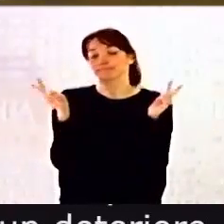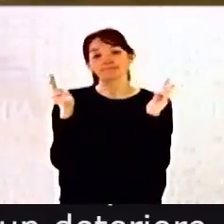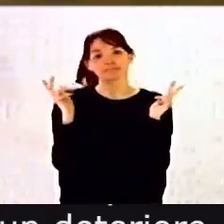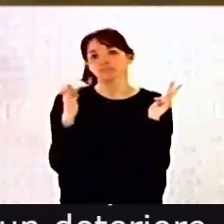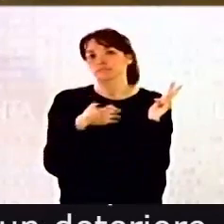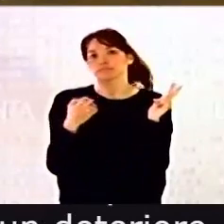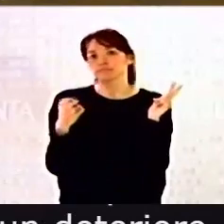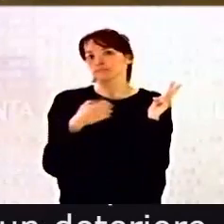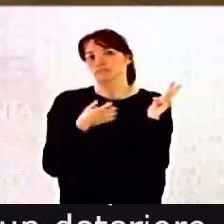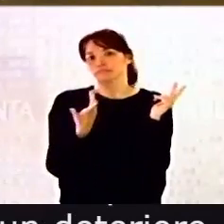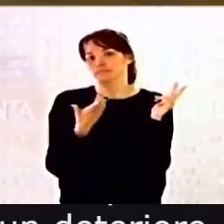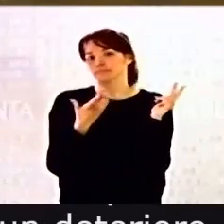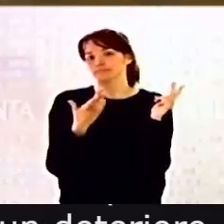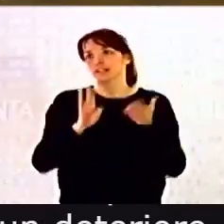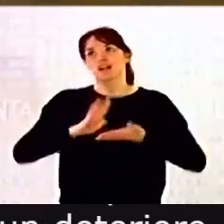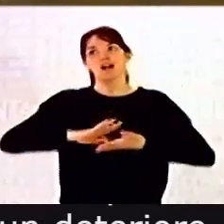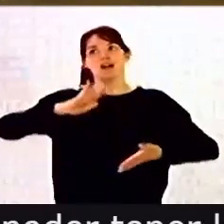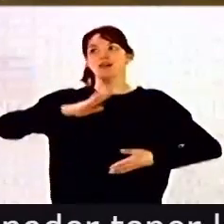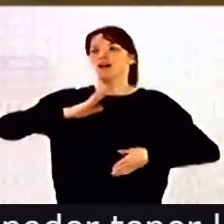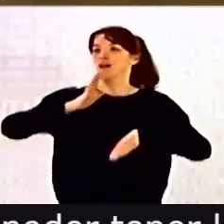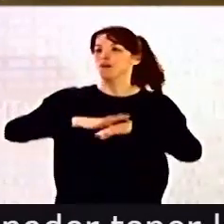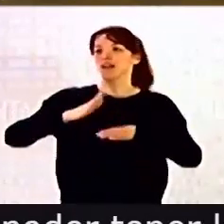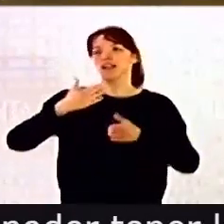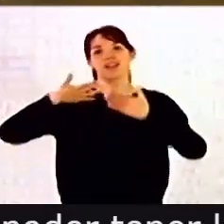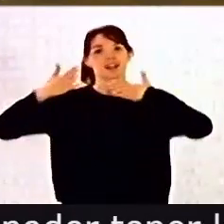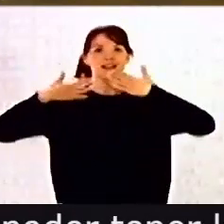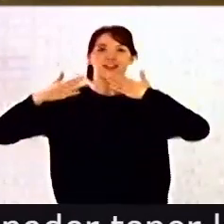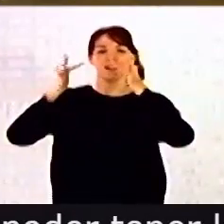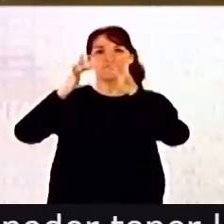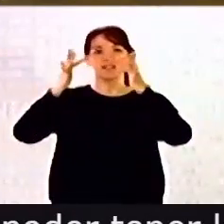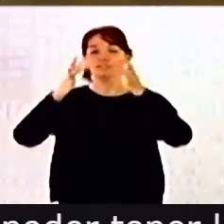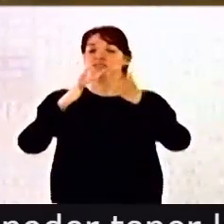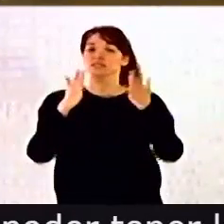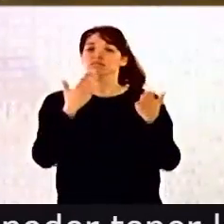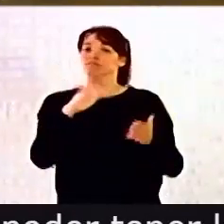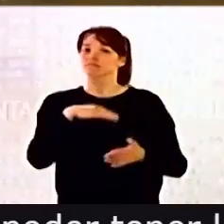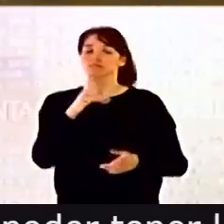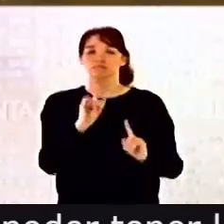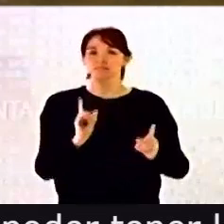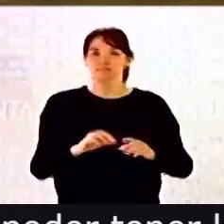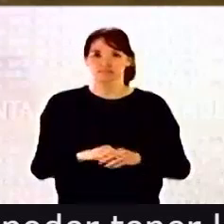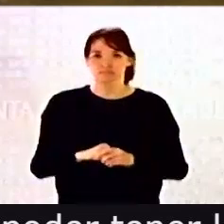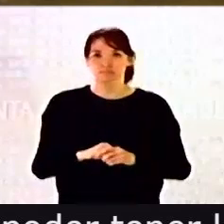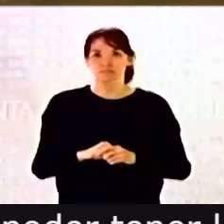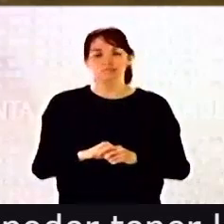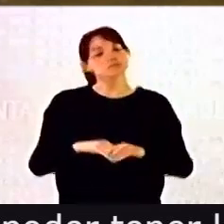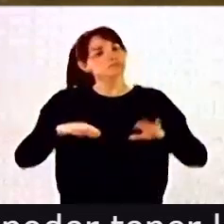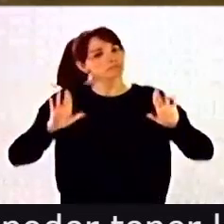poder tener la capacidad para comunicarse de forma adecuada. Aún así,